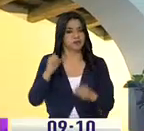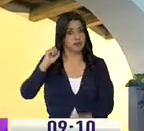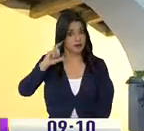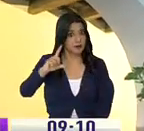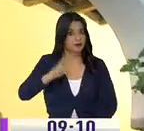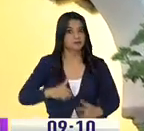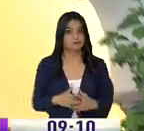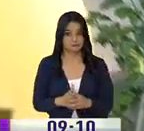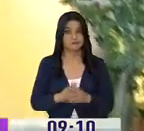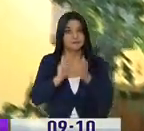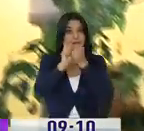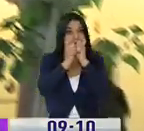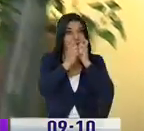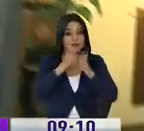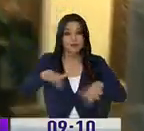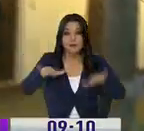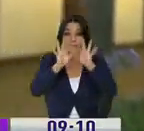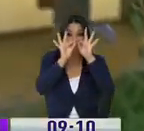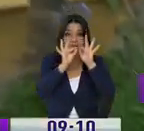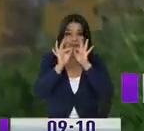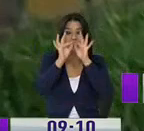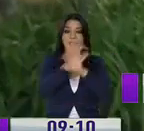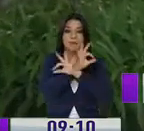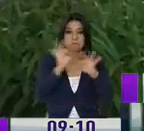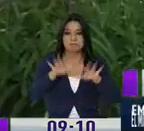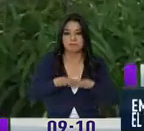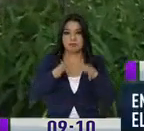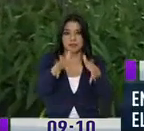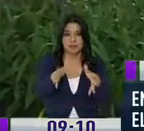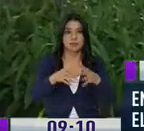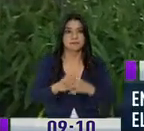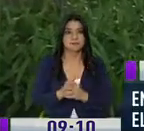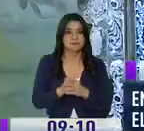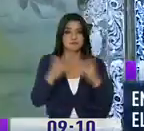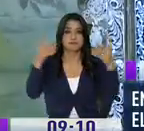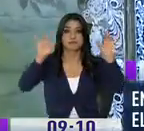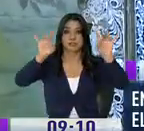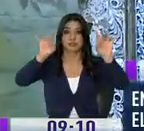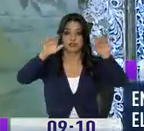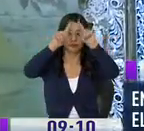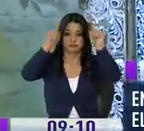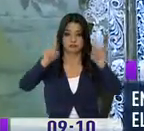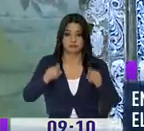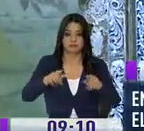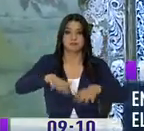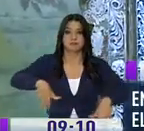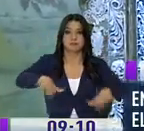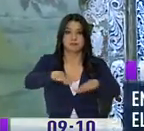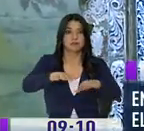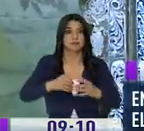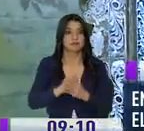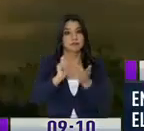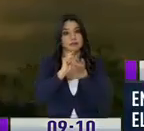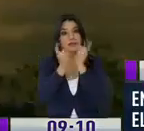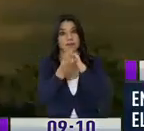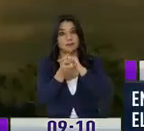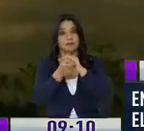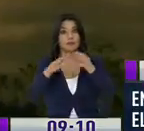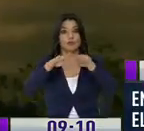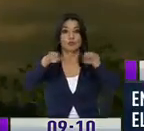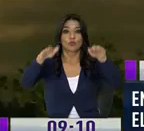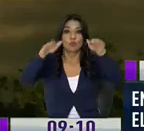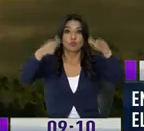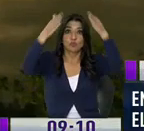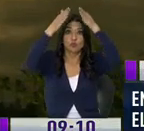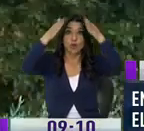Los cambios realizados además constan de una limpieza general, instalación de vidrios en los arcos del patio central, cambio de polea en la cúpula,